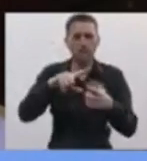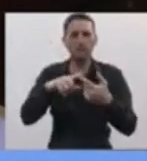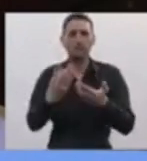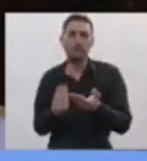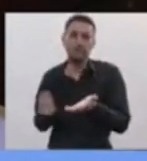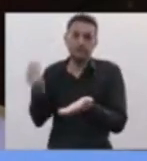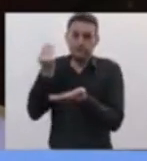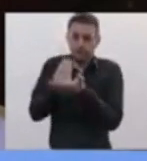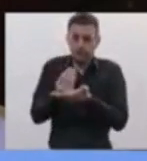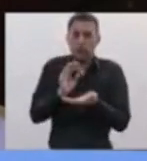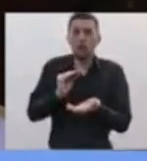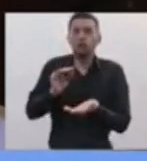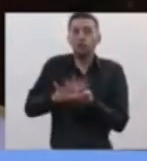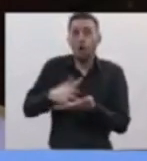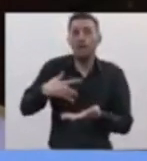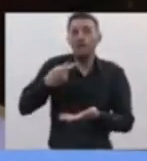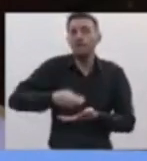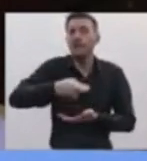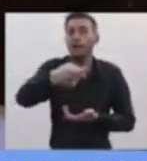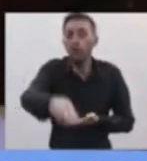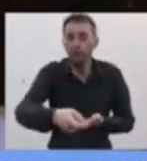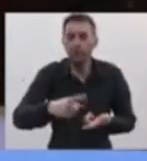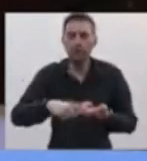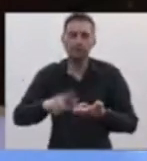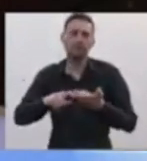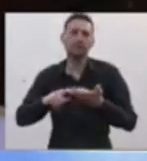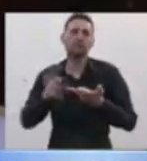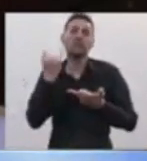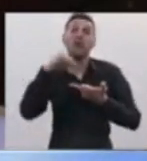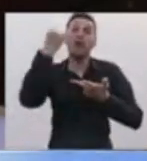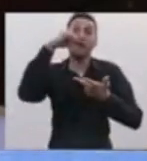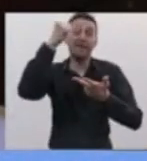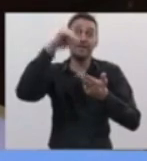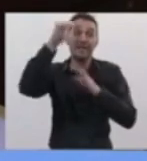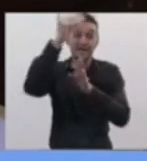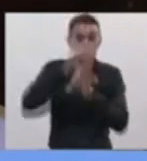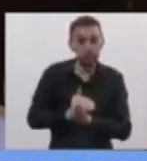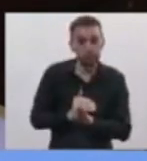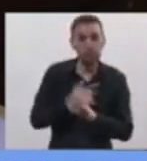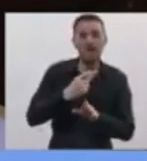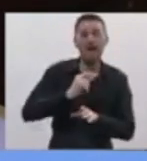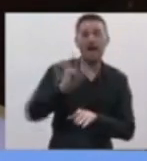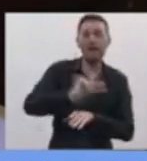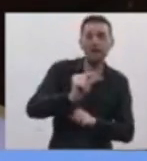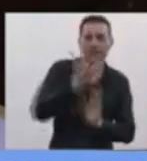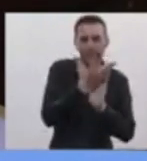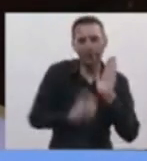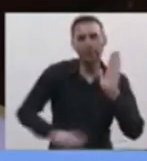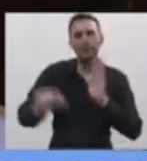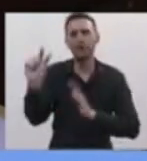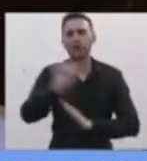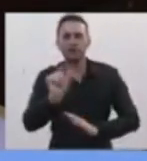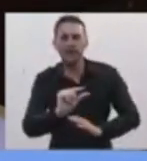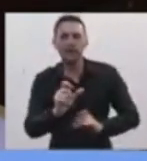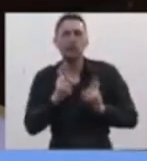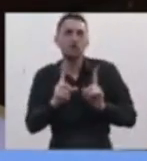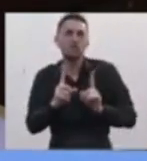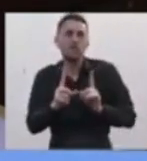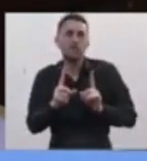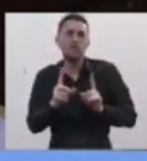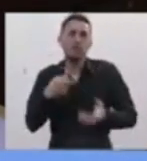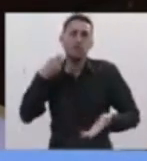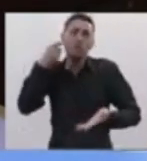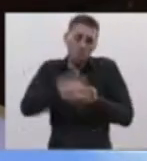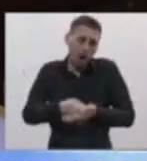sobre prima de seguros se bajaron alícuotas para algunos de débitos y créditos se eximió esos mismos actores de